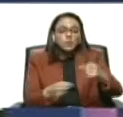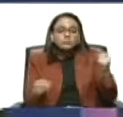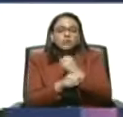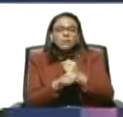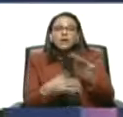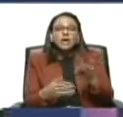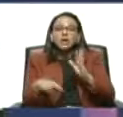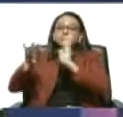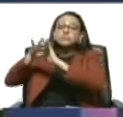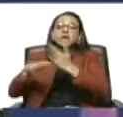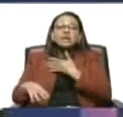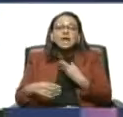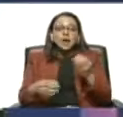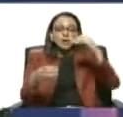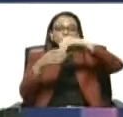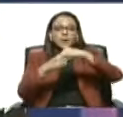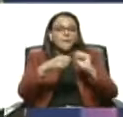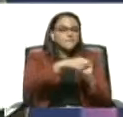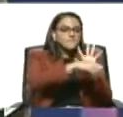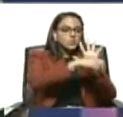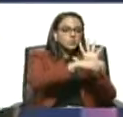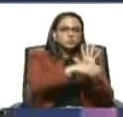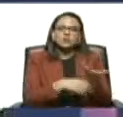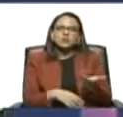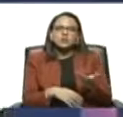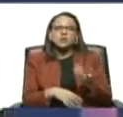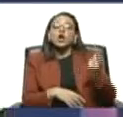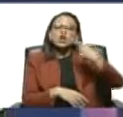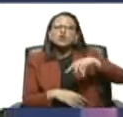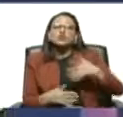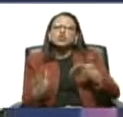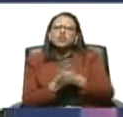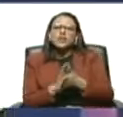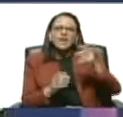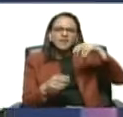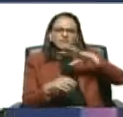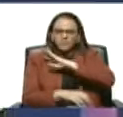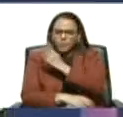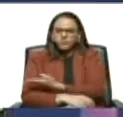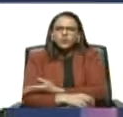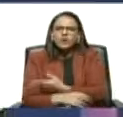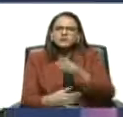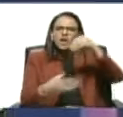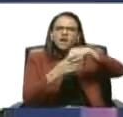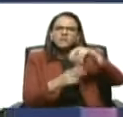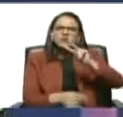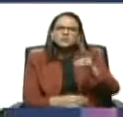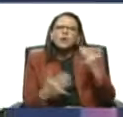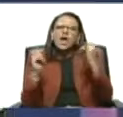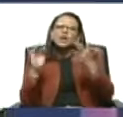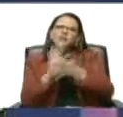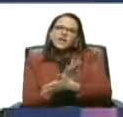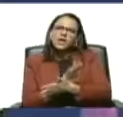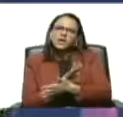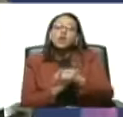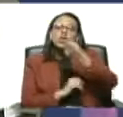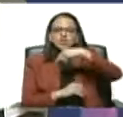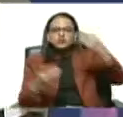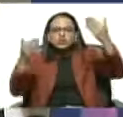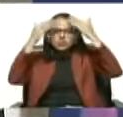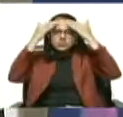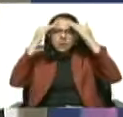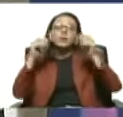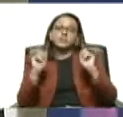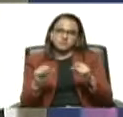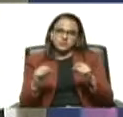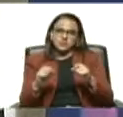sus potencialidades. ¿Cuáles son las potencialidades de Venezuela? No solamente lo sabemos, lo padecemos y